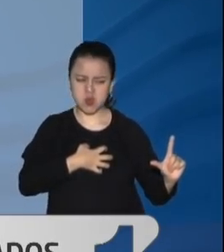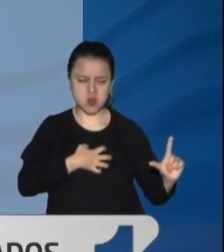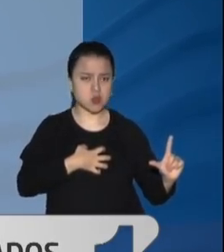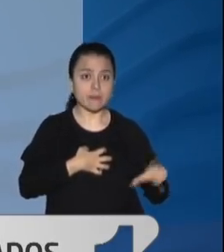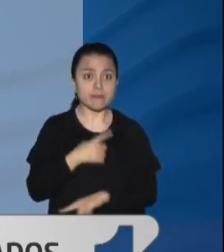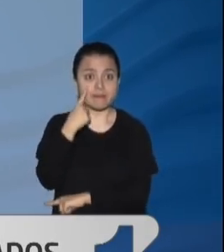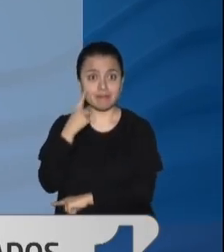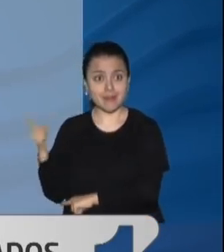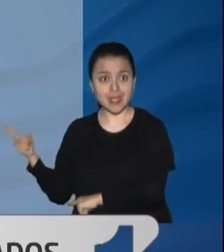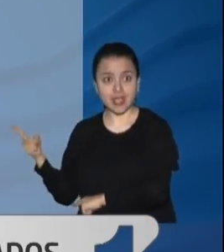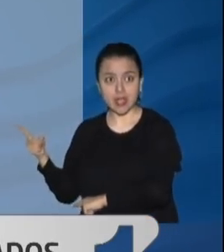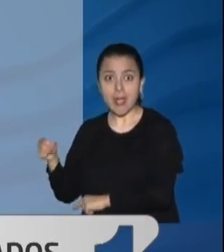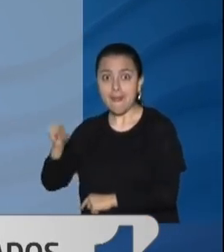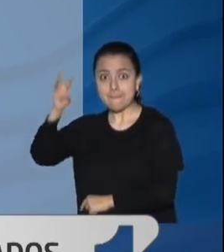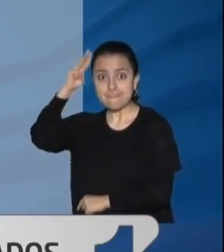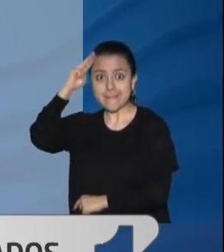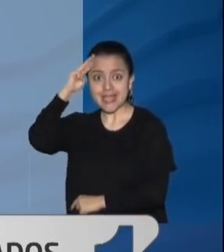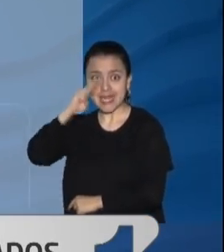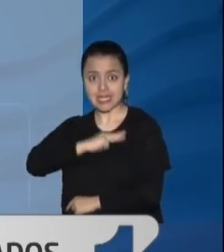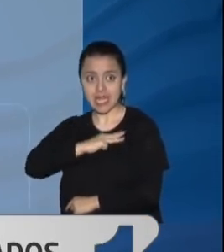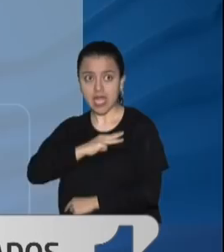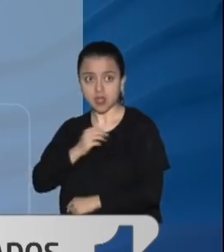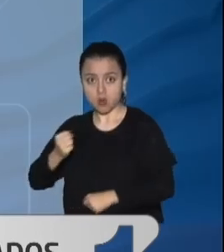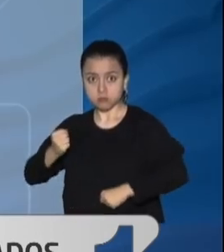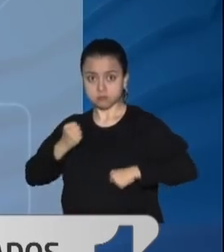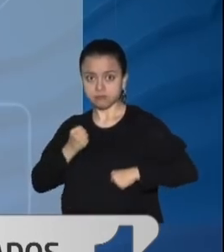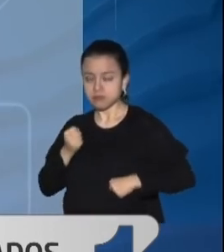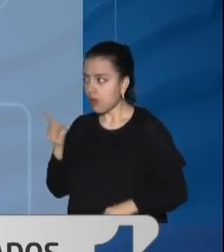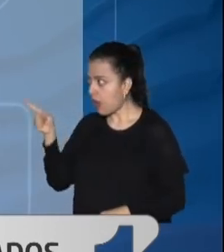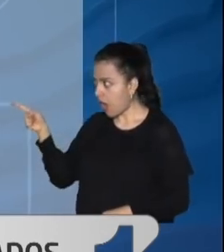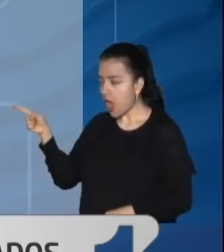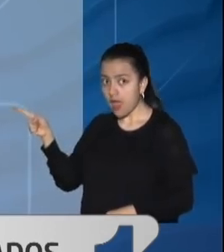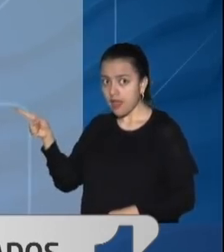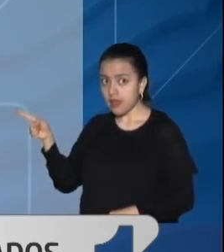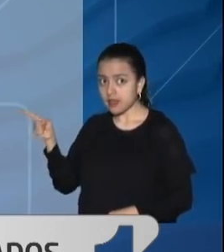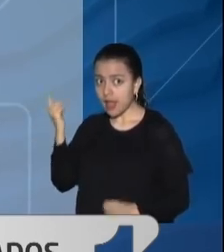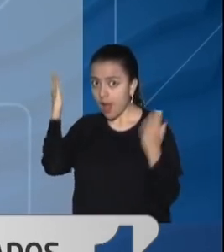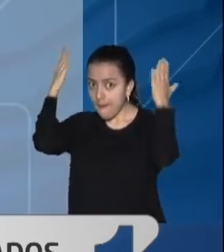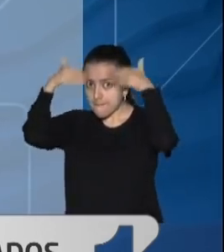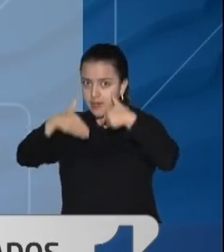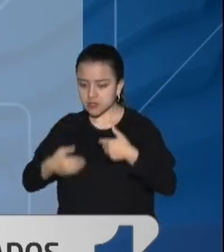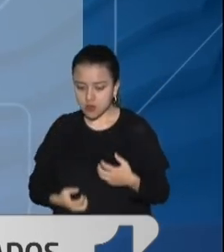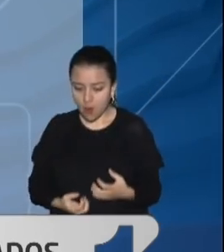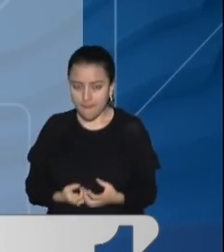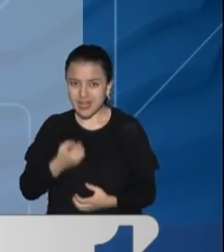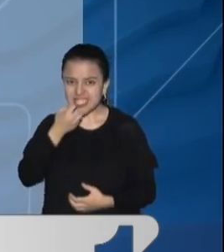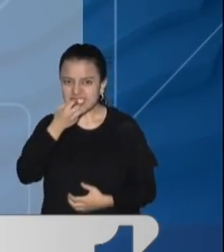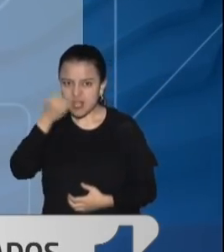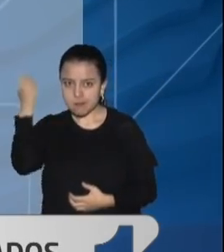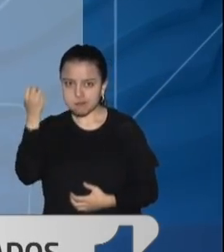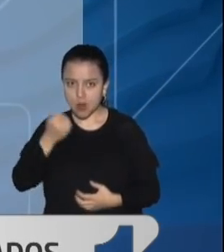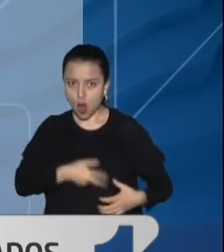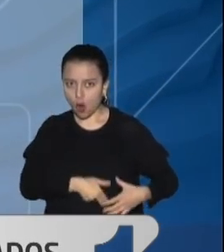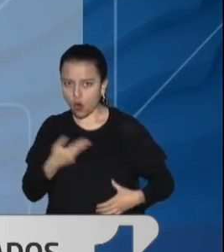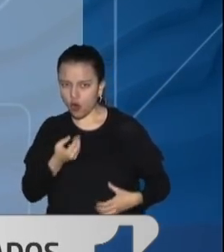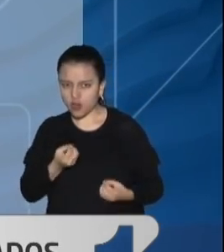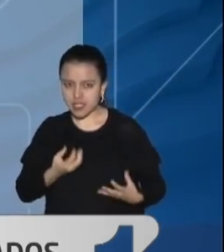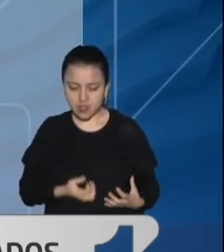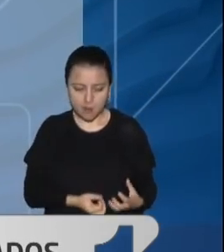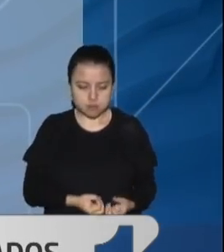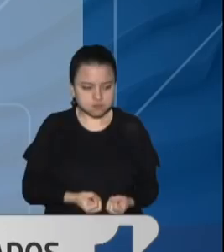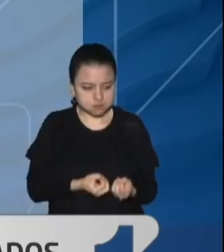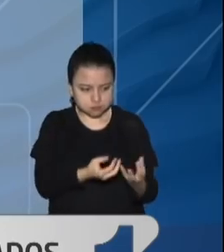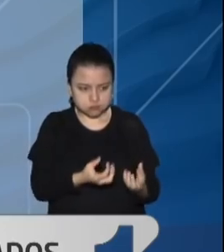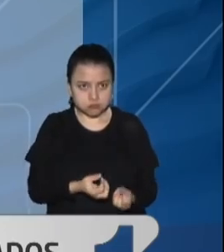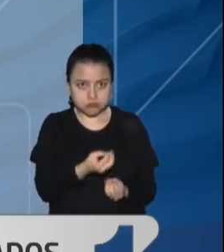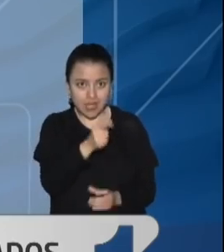tipo de munición a unas personas que estaban en el municipio de Yumbo. Abro comillas lo que dice la gobernadora del Valle, y es: tengo